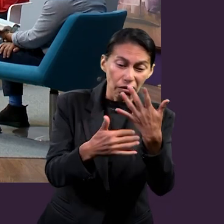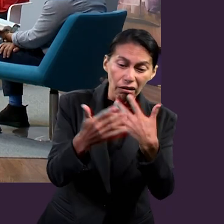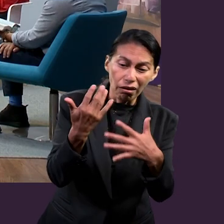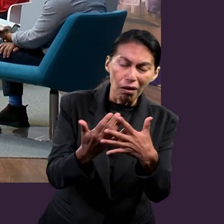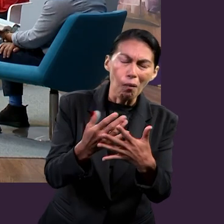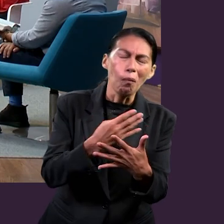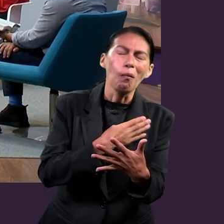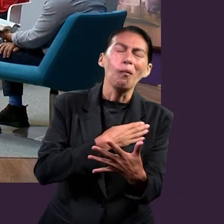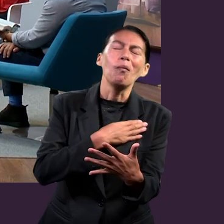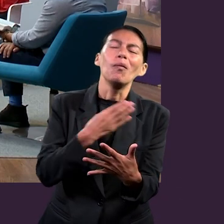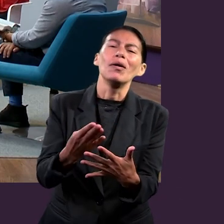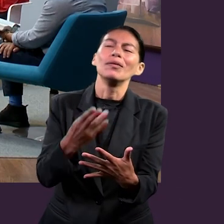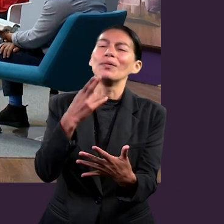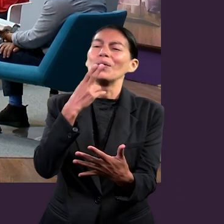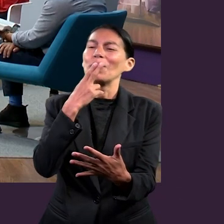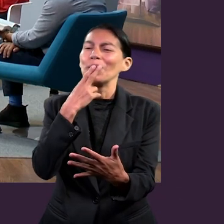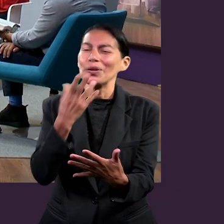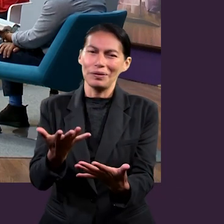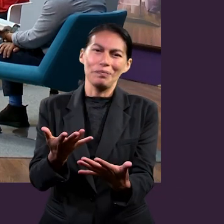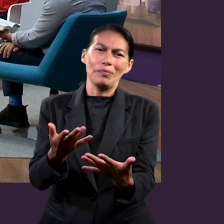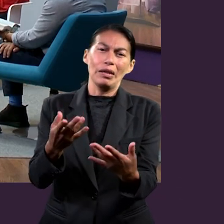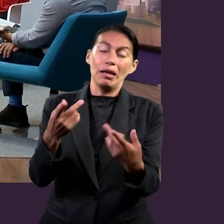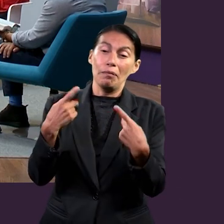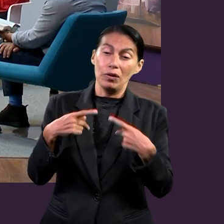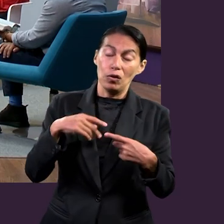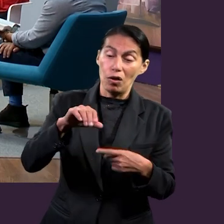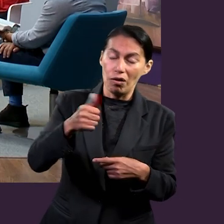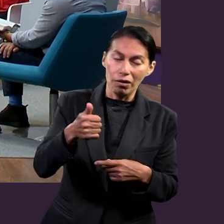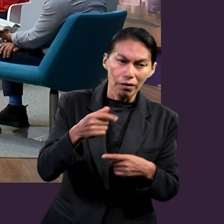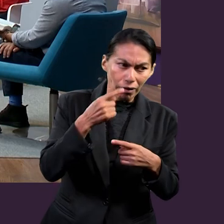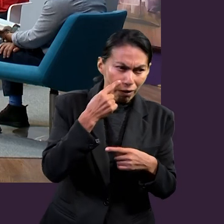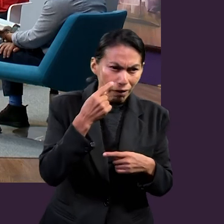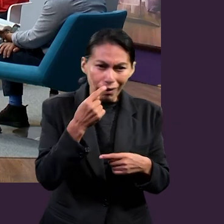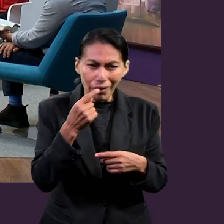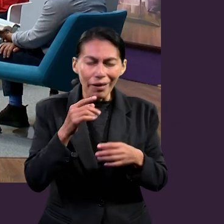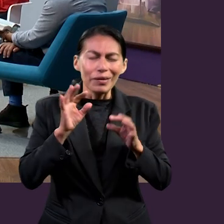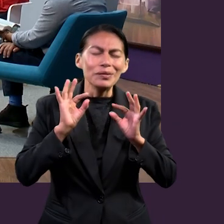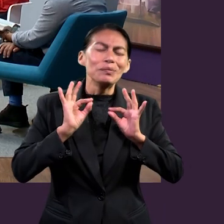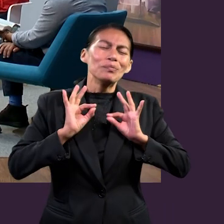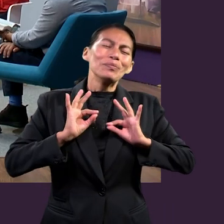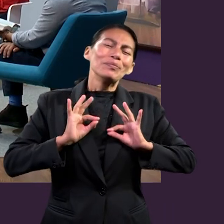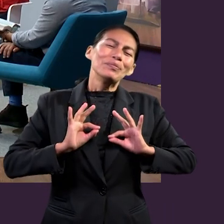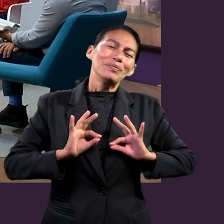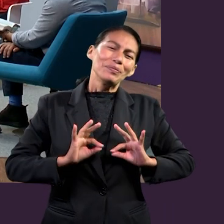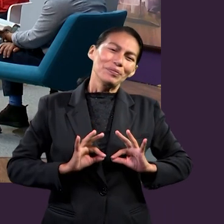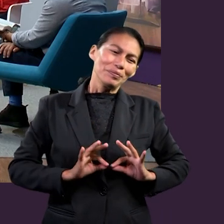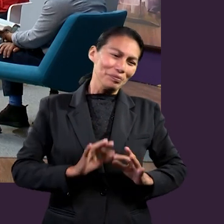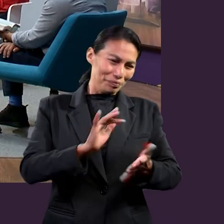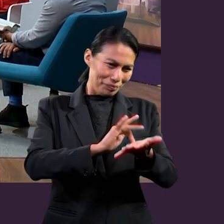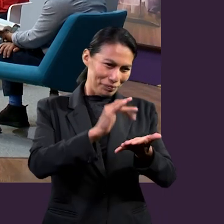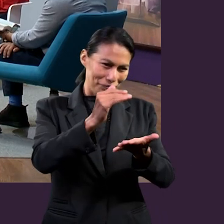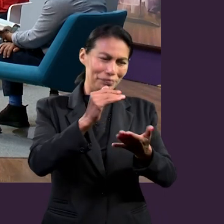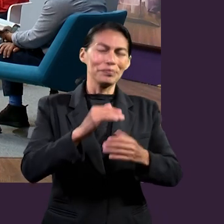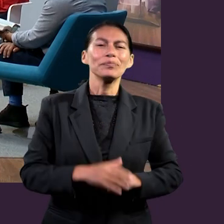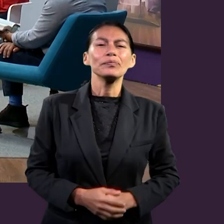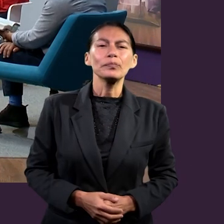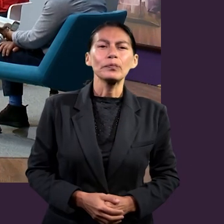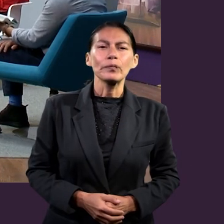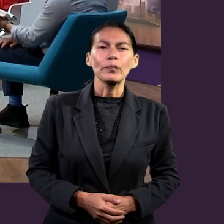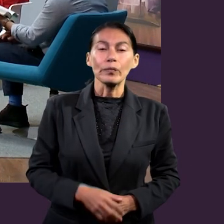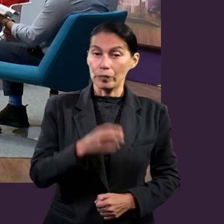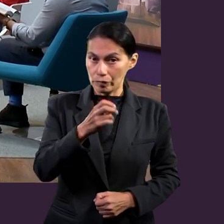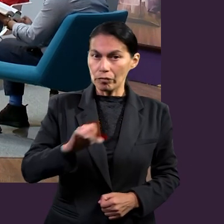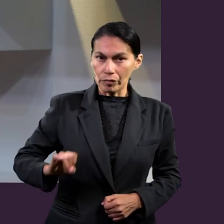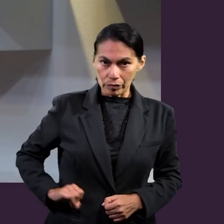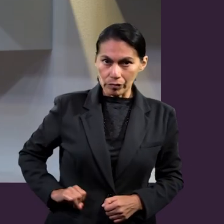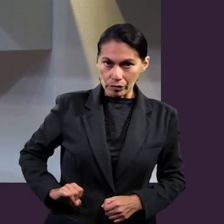bueno y útil a fin de que sus palabras resulten de estímulo para los que las oigan. Es interesante